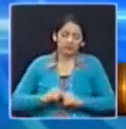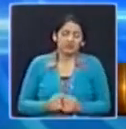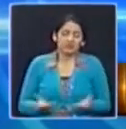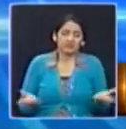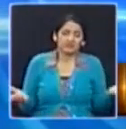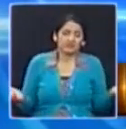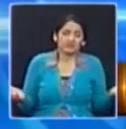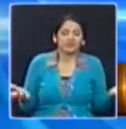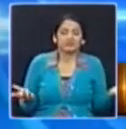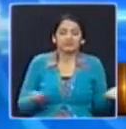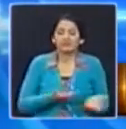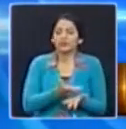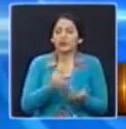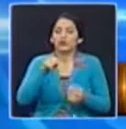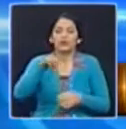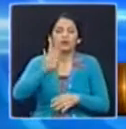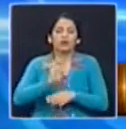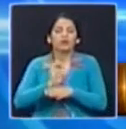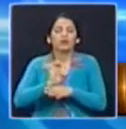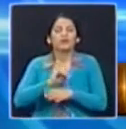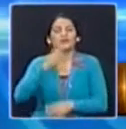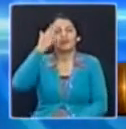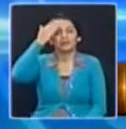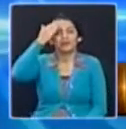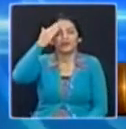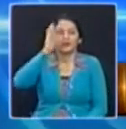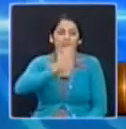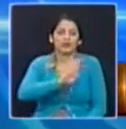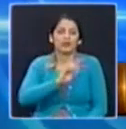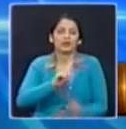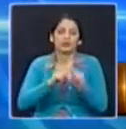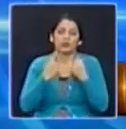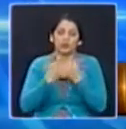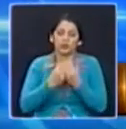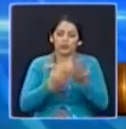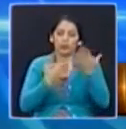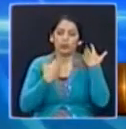ciudadanía lo conoce, que el Alianza País, que es